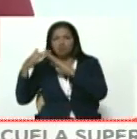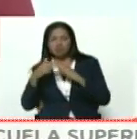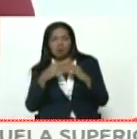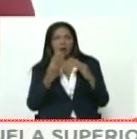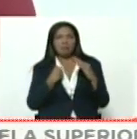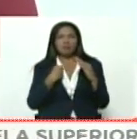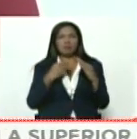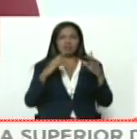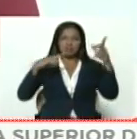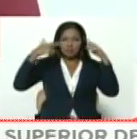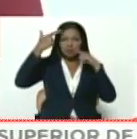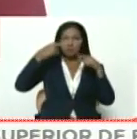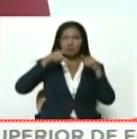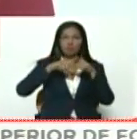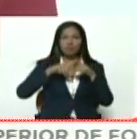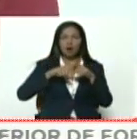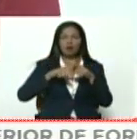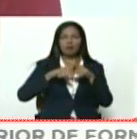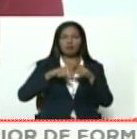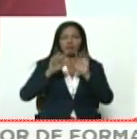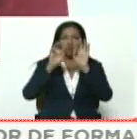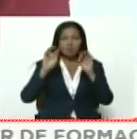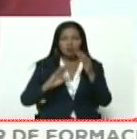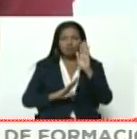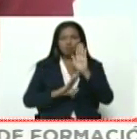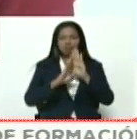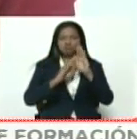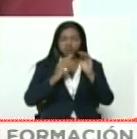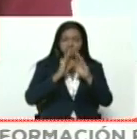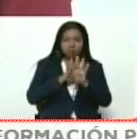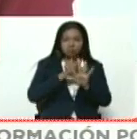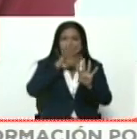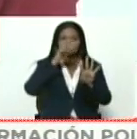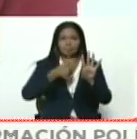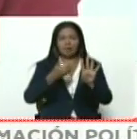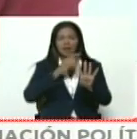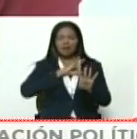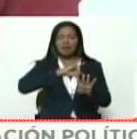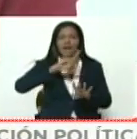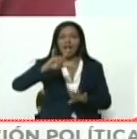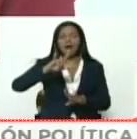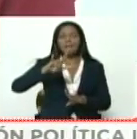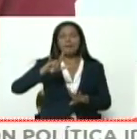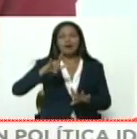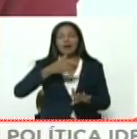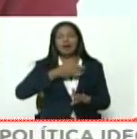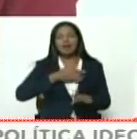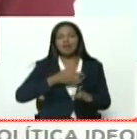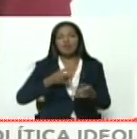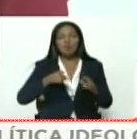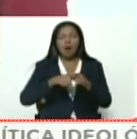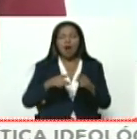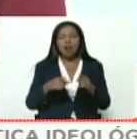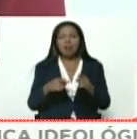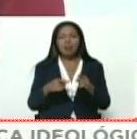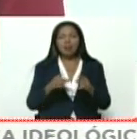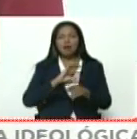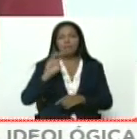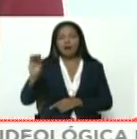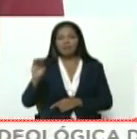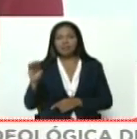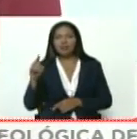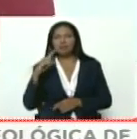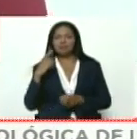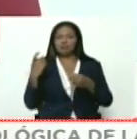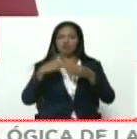donde el chavismo es indudablemente la mayoría, que aman la patria pero no se involucran con el partido. ¿Cómo llegarle a ese joven